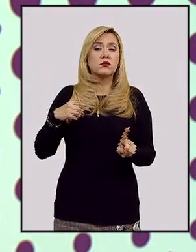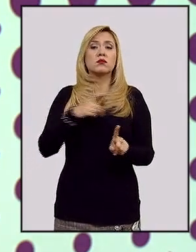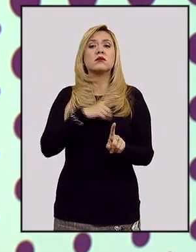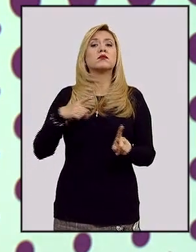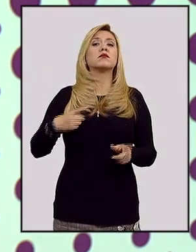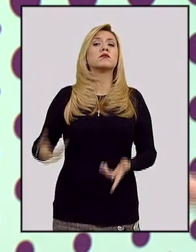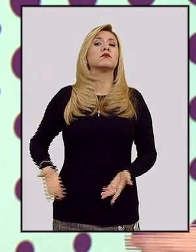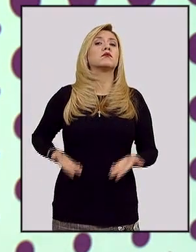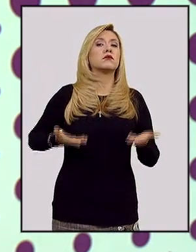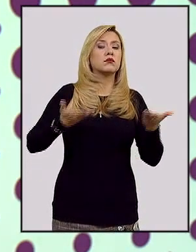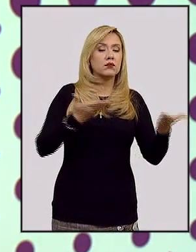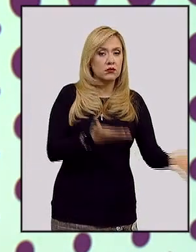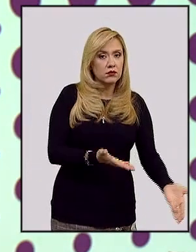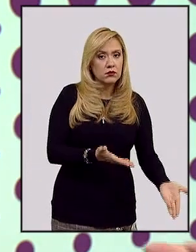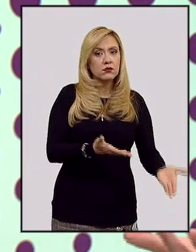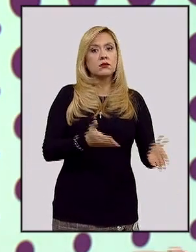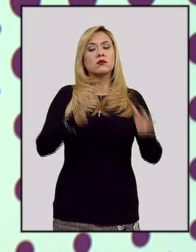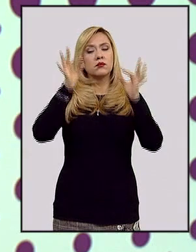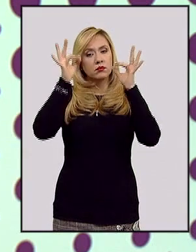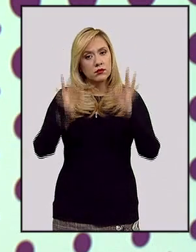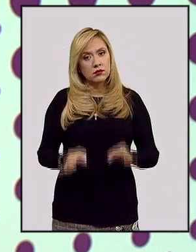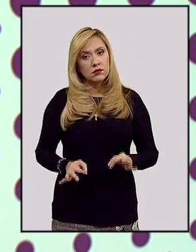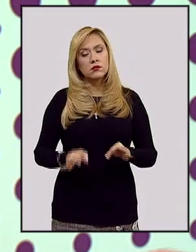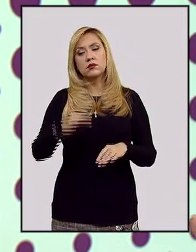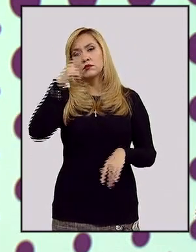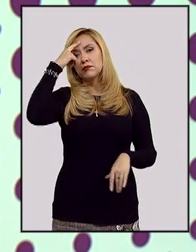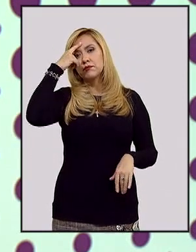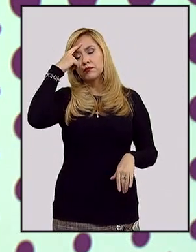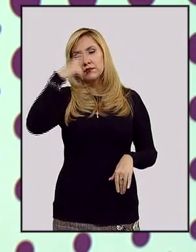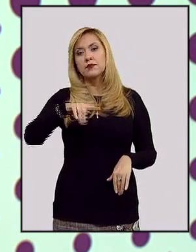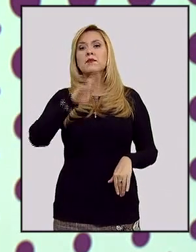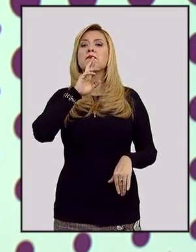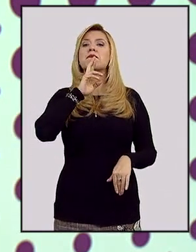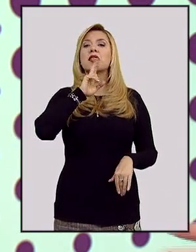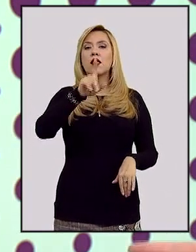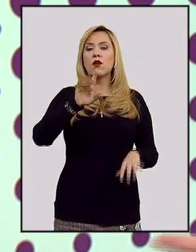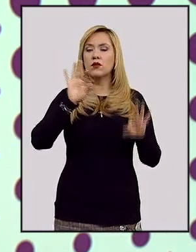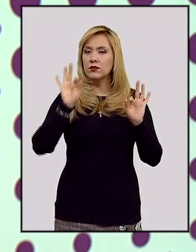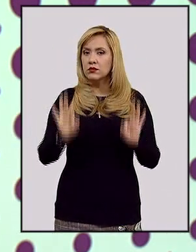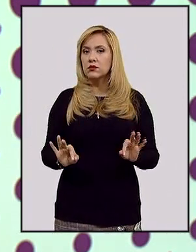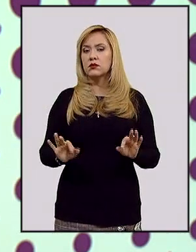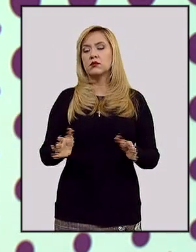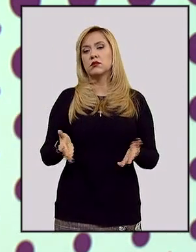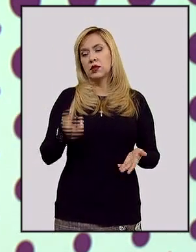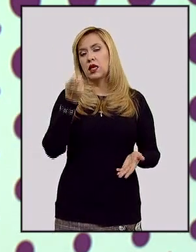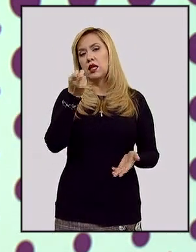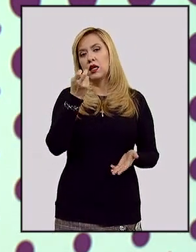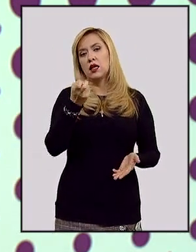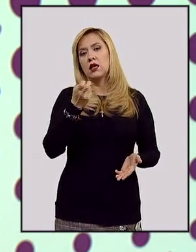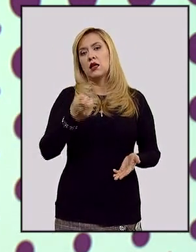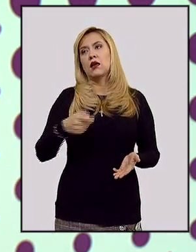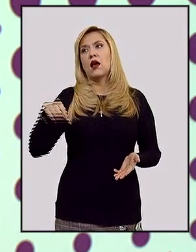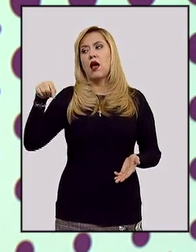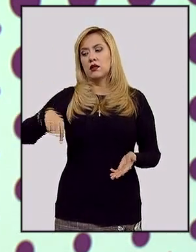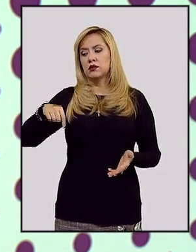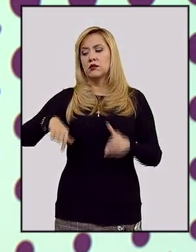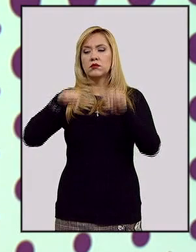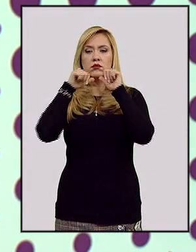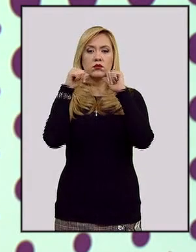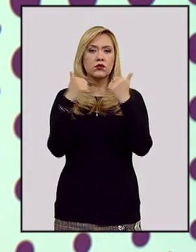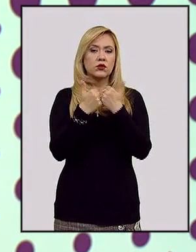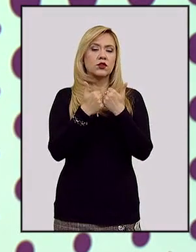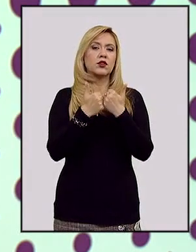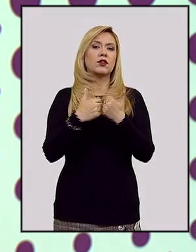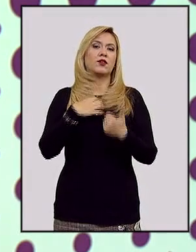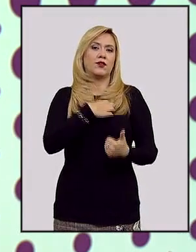es de garantizar que haya las condiciones para que estos procesos salgan lo mejor posible. Entonces, en ese sentido, desde GIRE celebramos